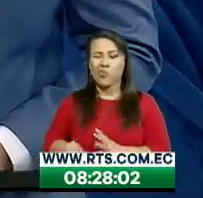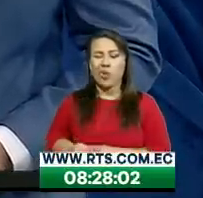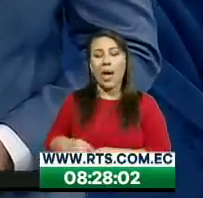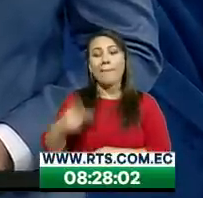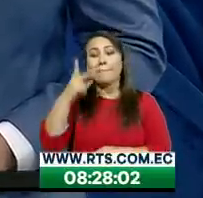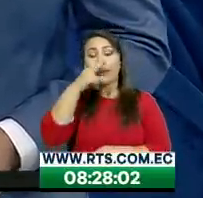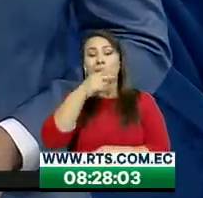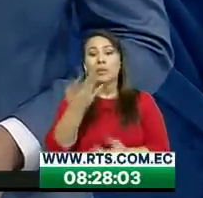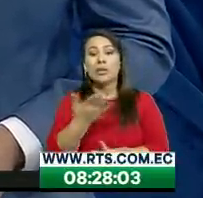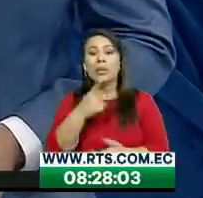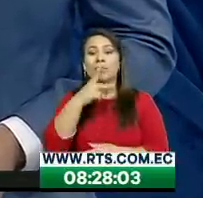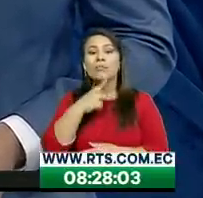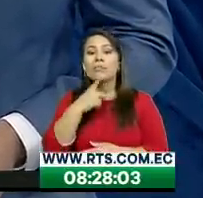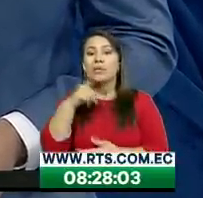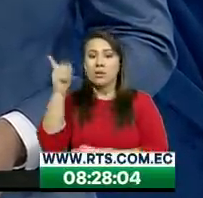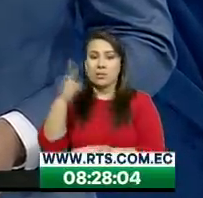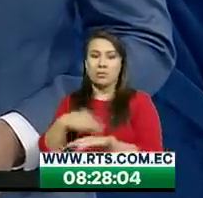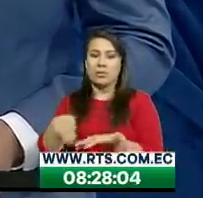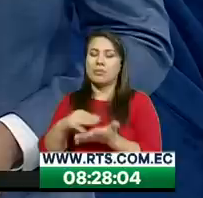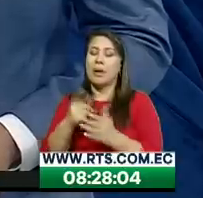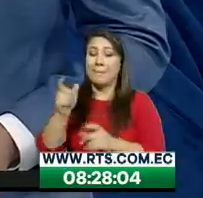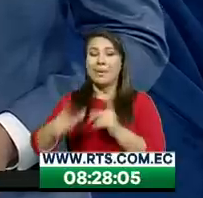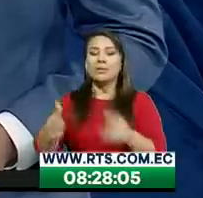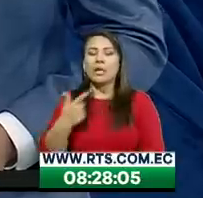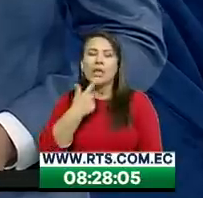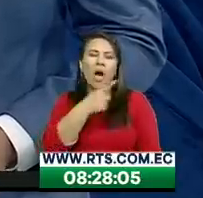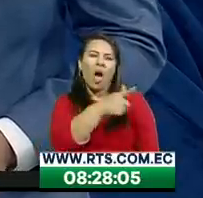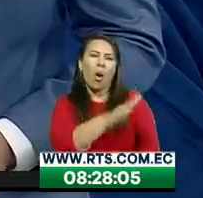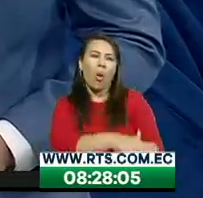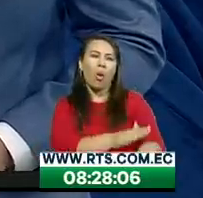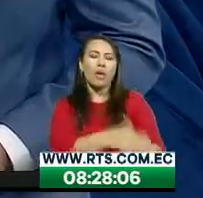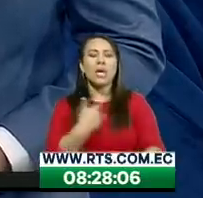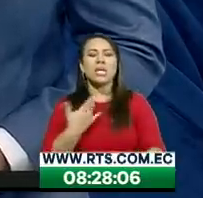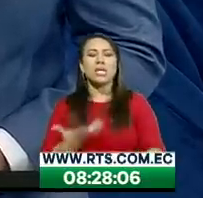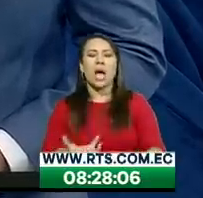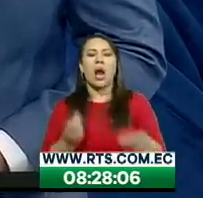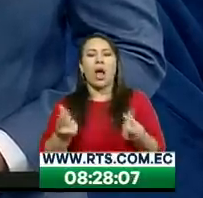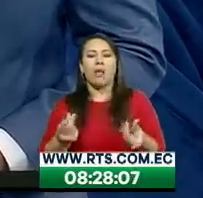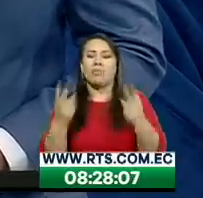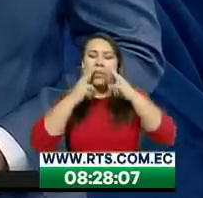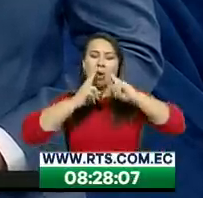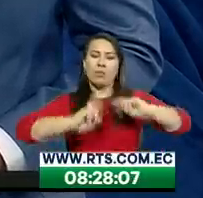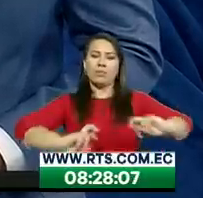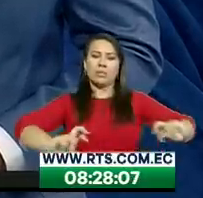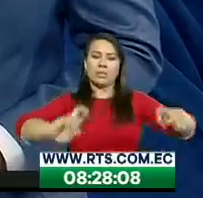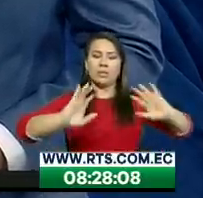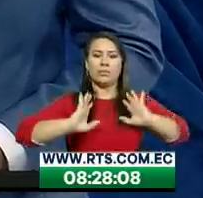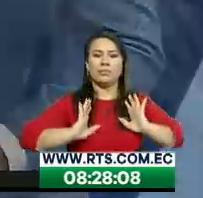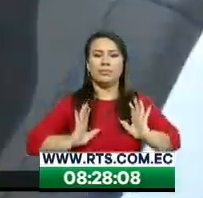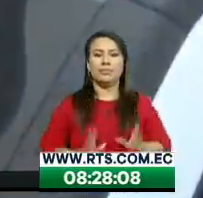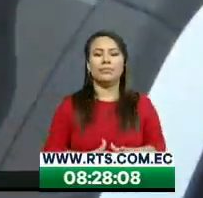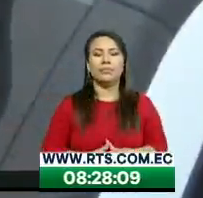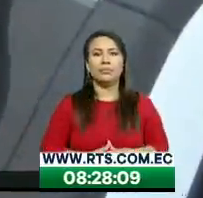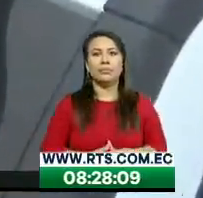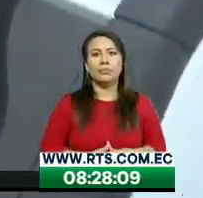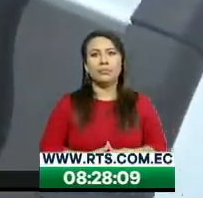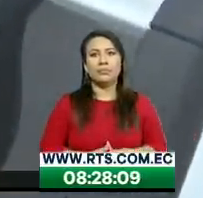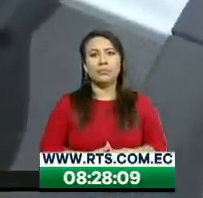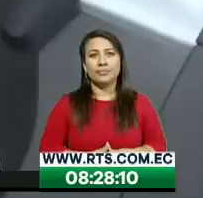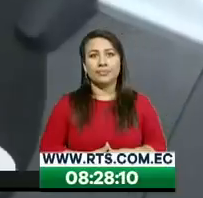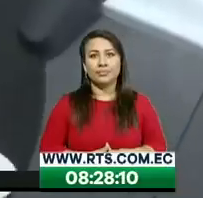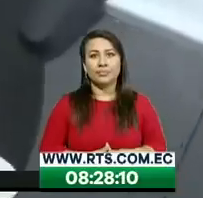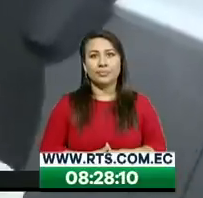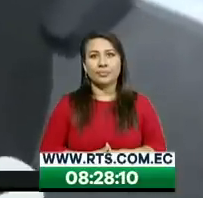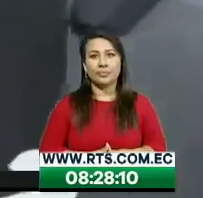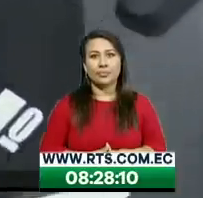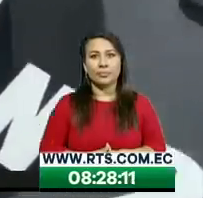Sí, la gente pide respeto para los ciclistas, pero a los ciclistas también hay que pedirles respetos. No me